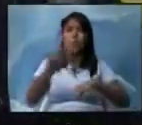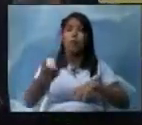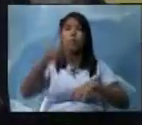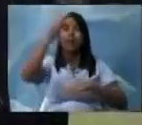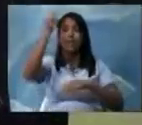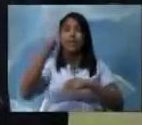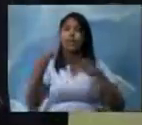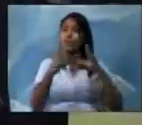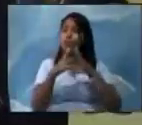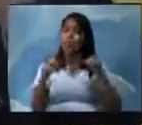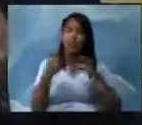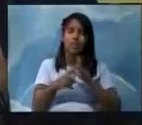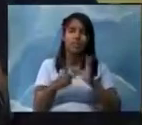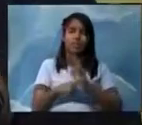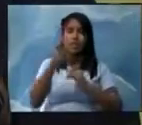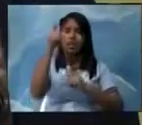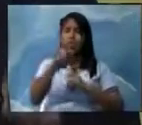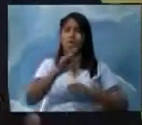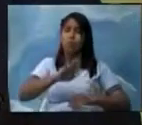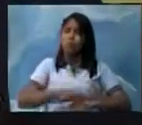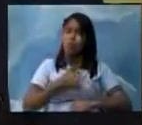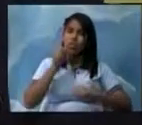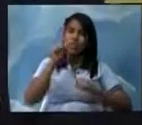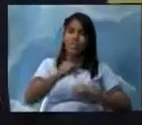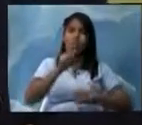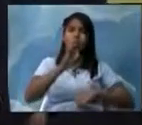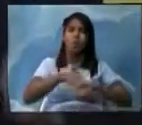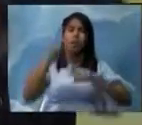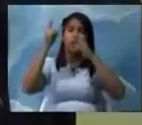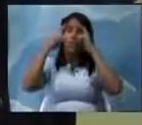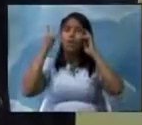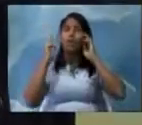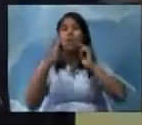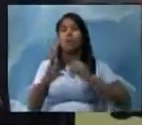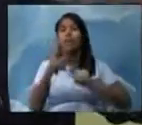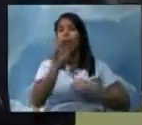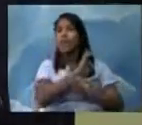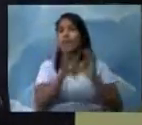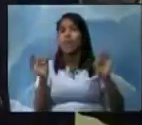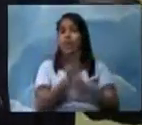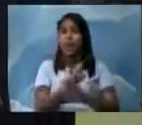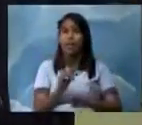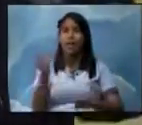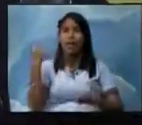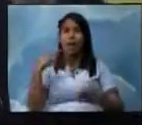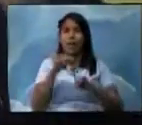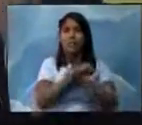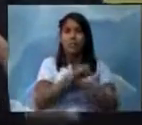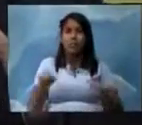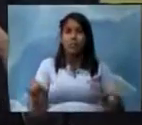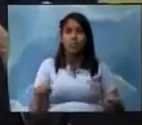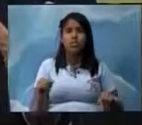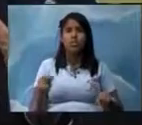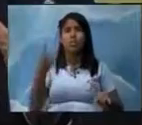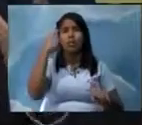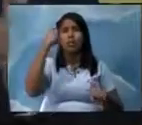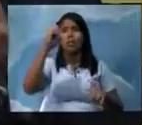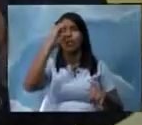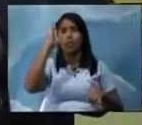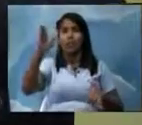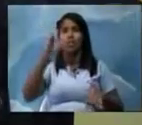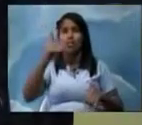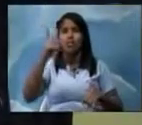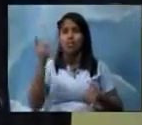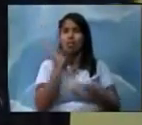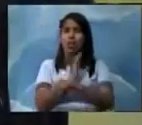al que cree todas las cosas les son posibles porque sabemos que nada hay imposible para